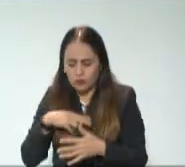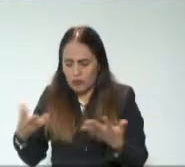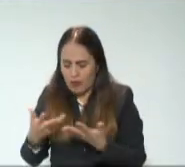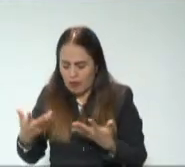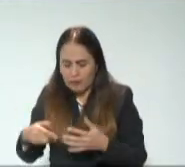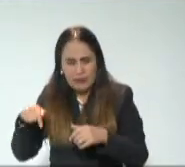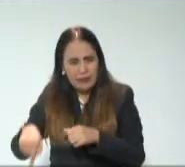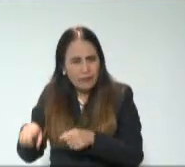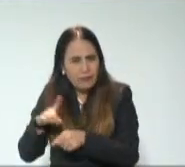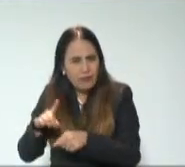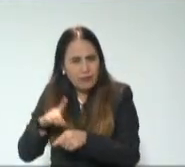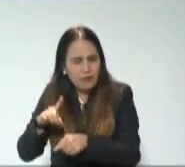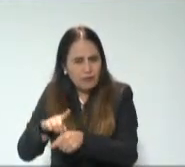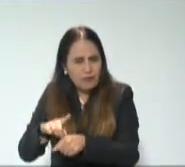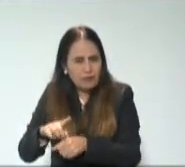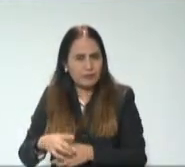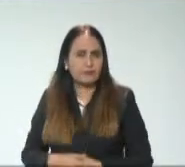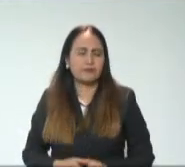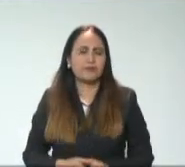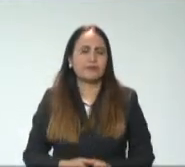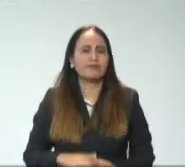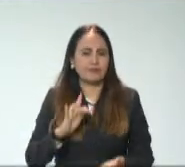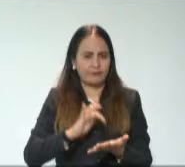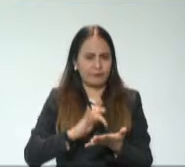instituciones públicas